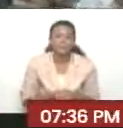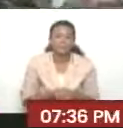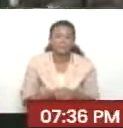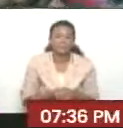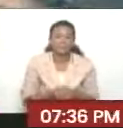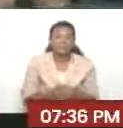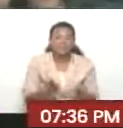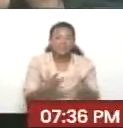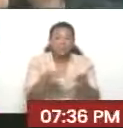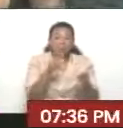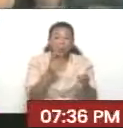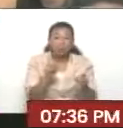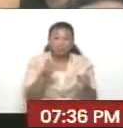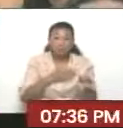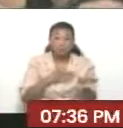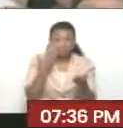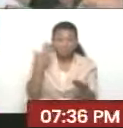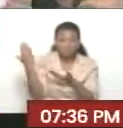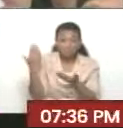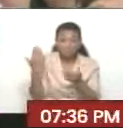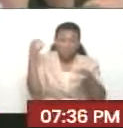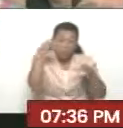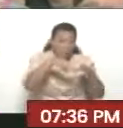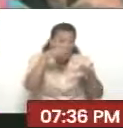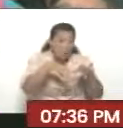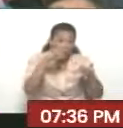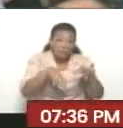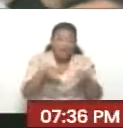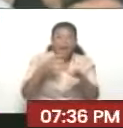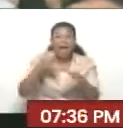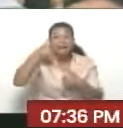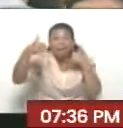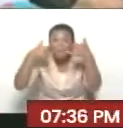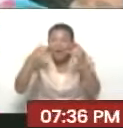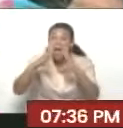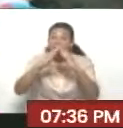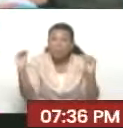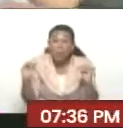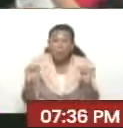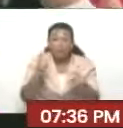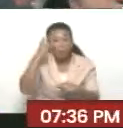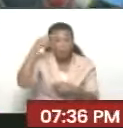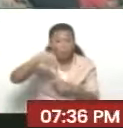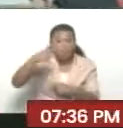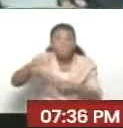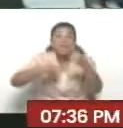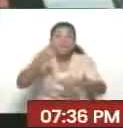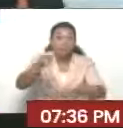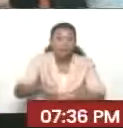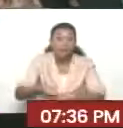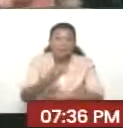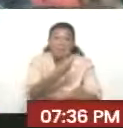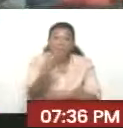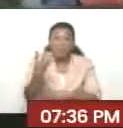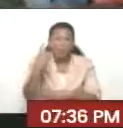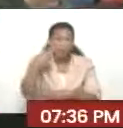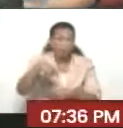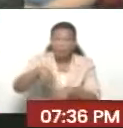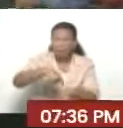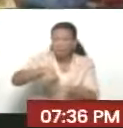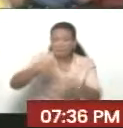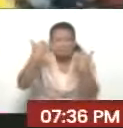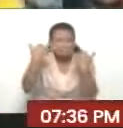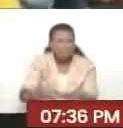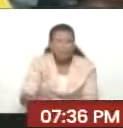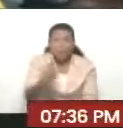Aquí me llevo las cartas de ustedes. Hay que llamarlos a todos entre hoy y mañana, pero que no pasen 24 horas para